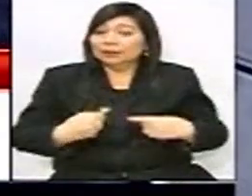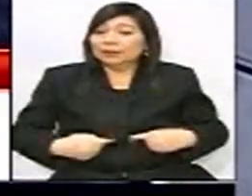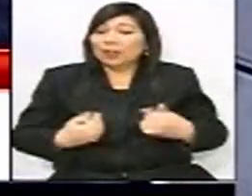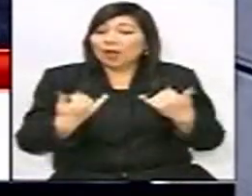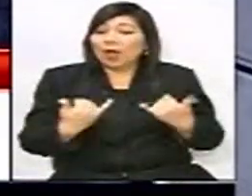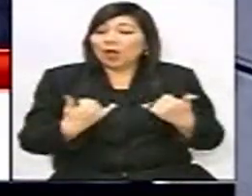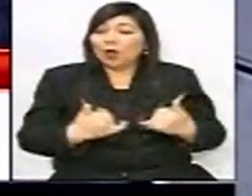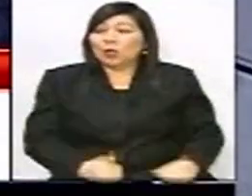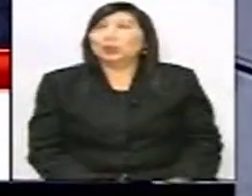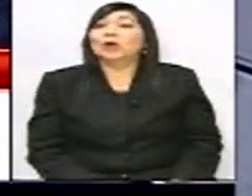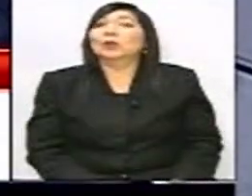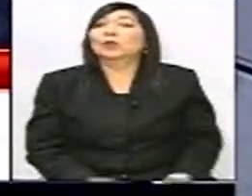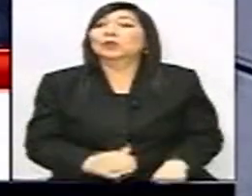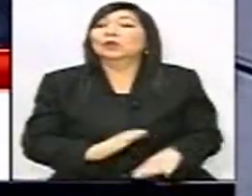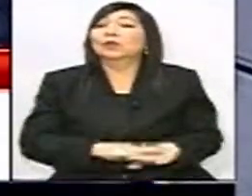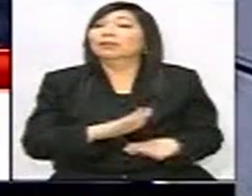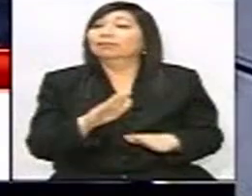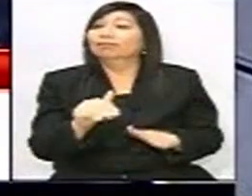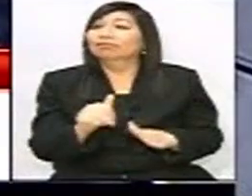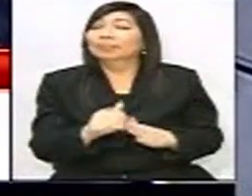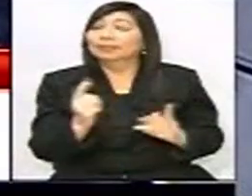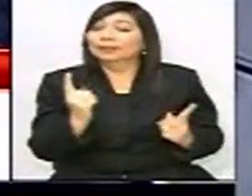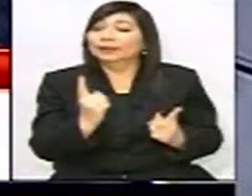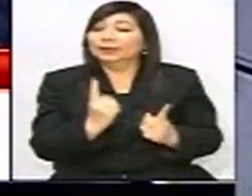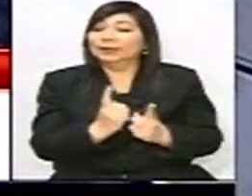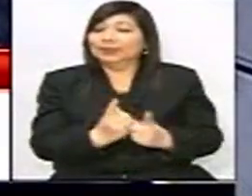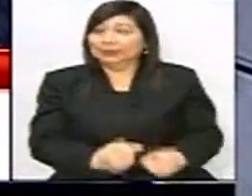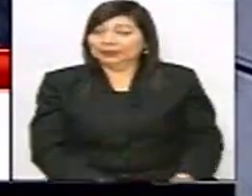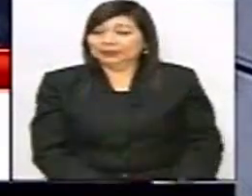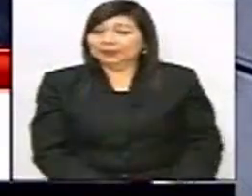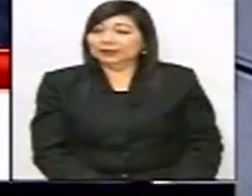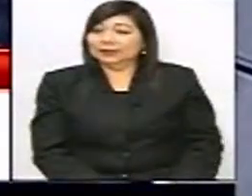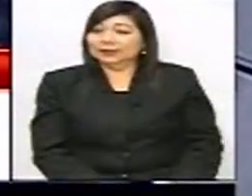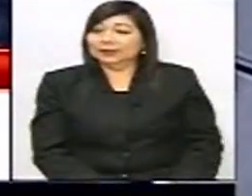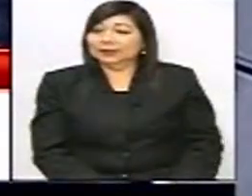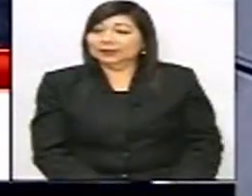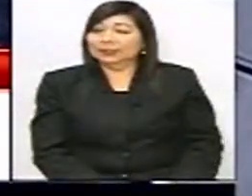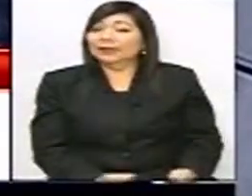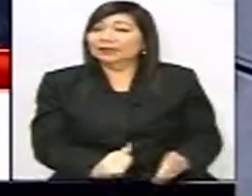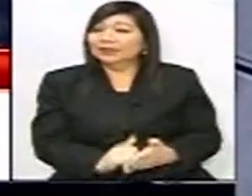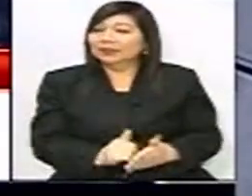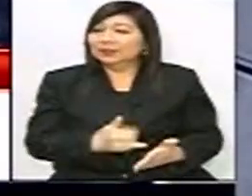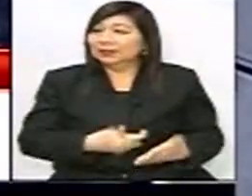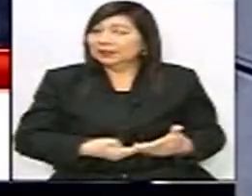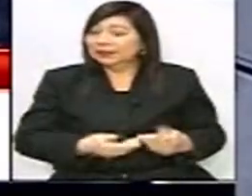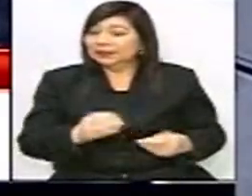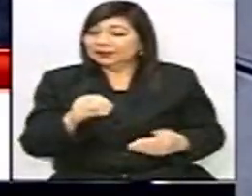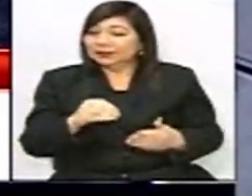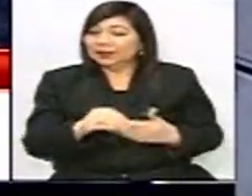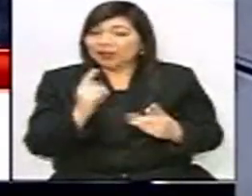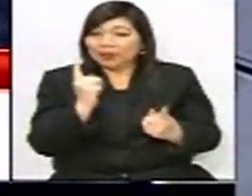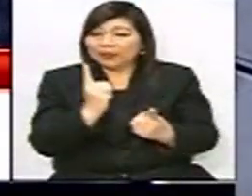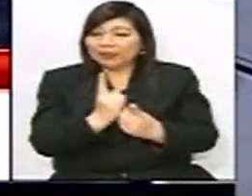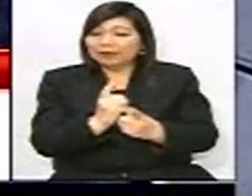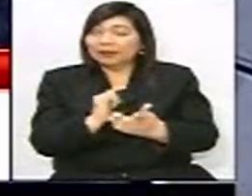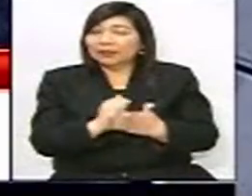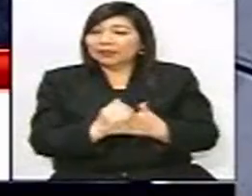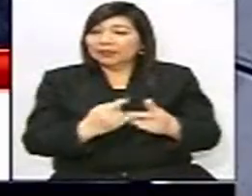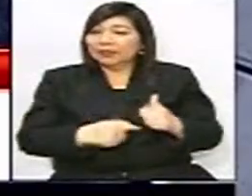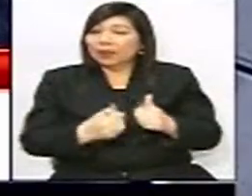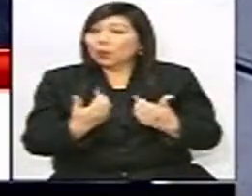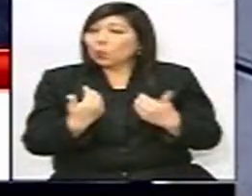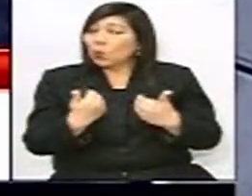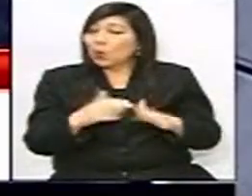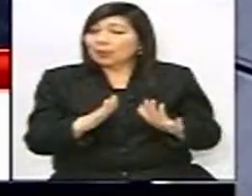discutir ahora, sobre todo frente a un arbitraje que va a dar una posición objetiva y que va a